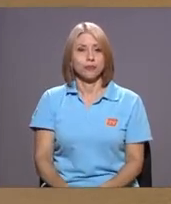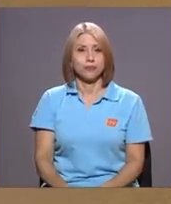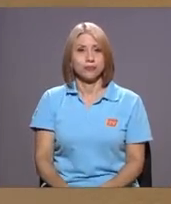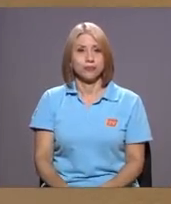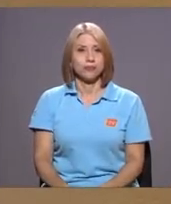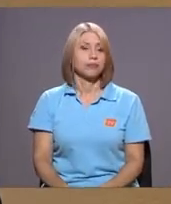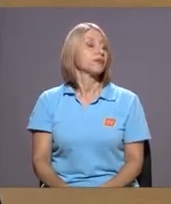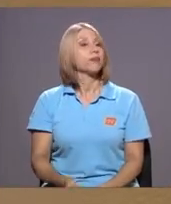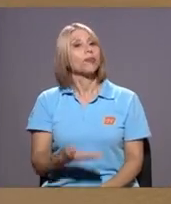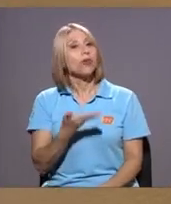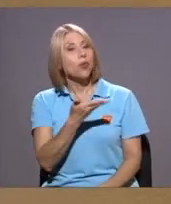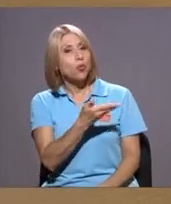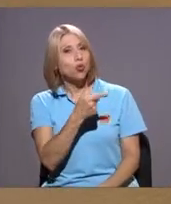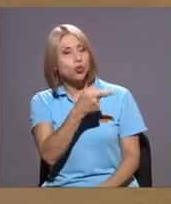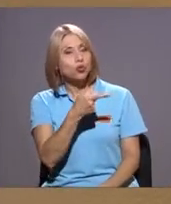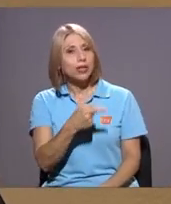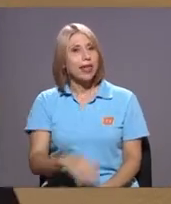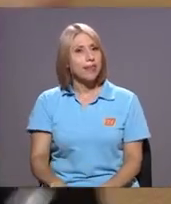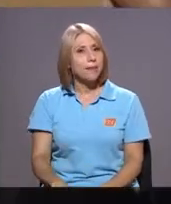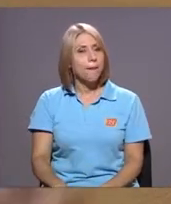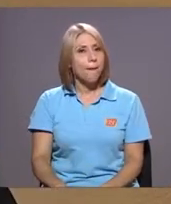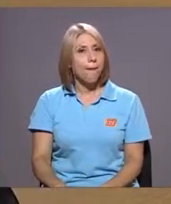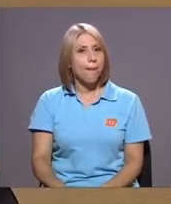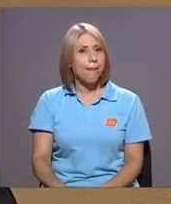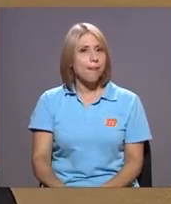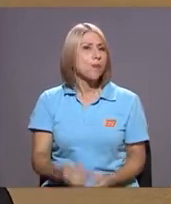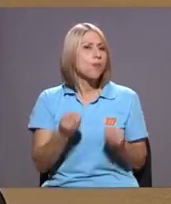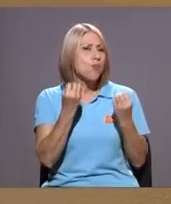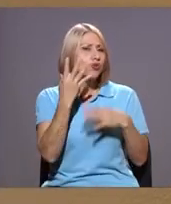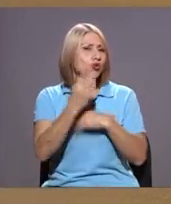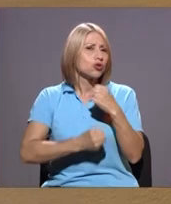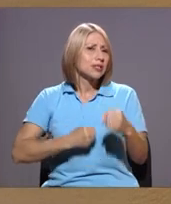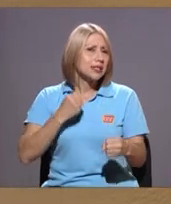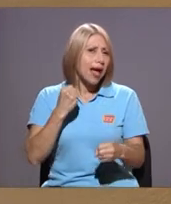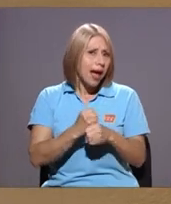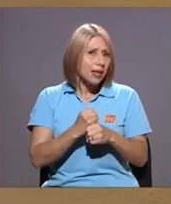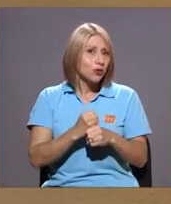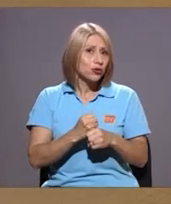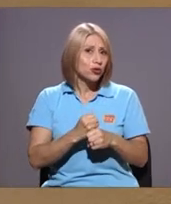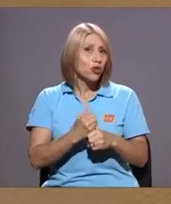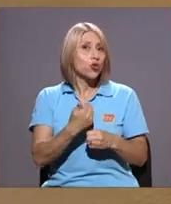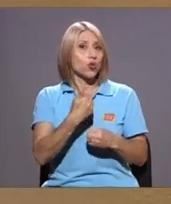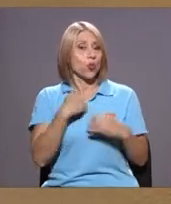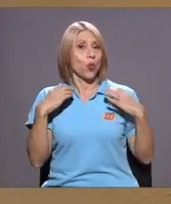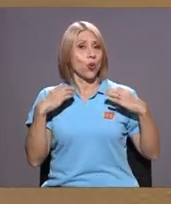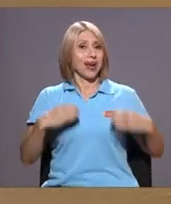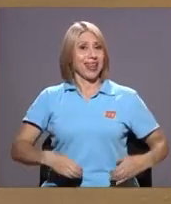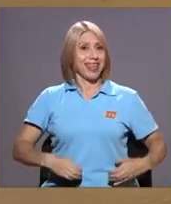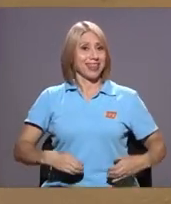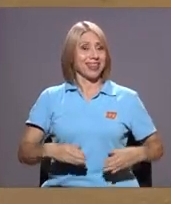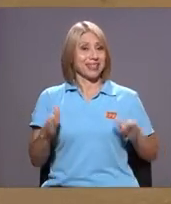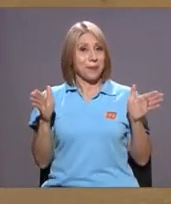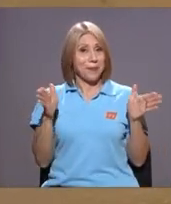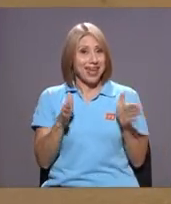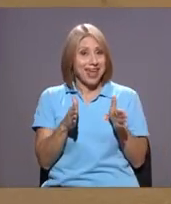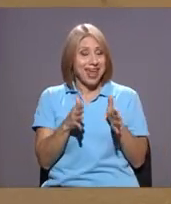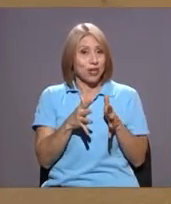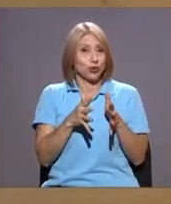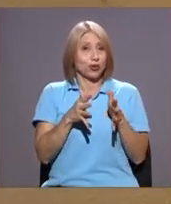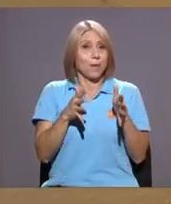y don gerardo usted le tocó por muchos años tener de clientes a los empresarios a los pequeños a los